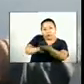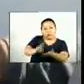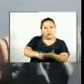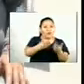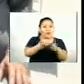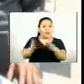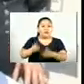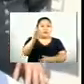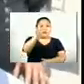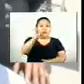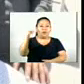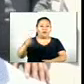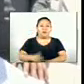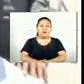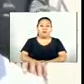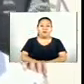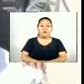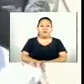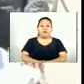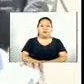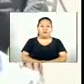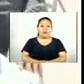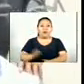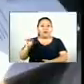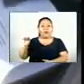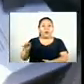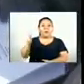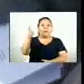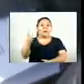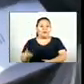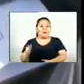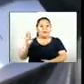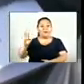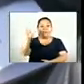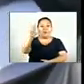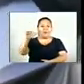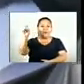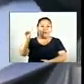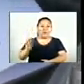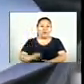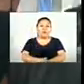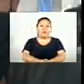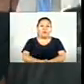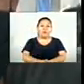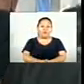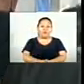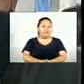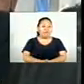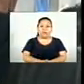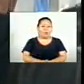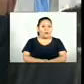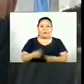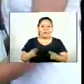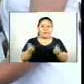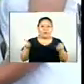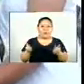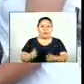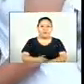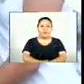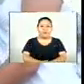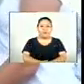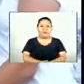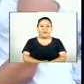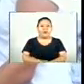nacionalidades Para este hombre originario de Maracaibo No es fácil estar afuera de haber perdido todo